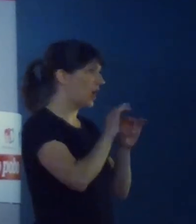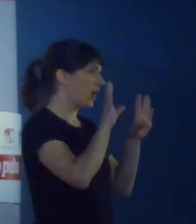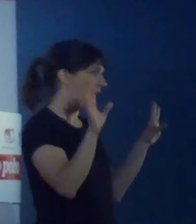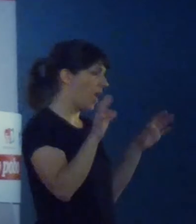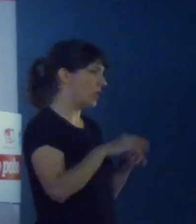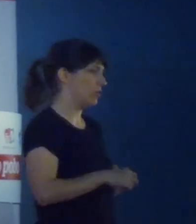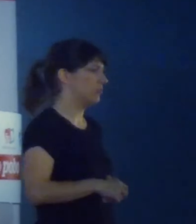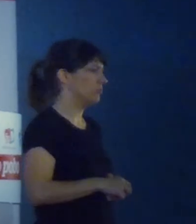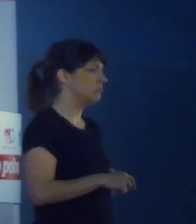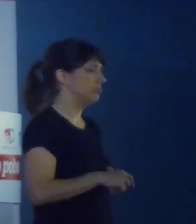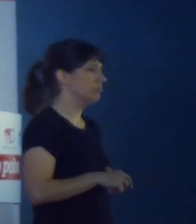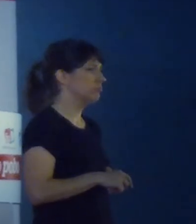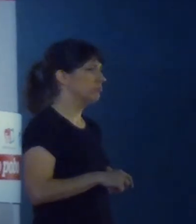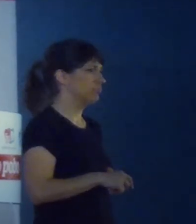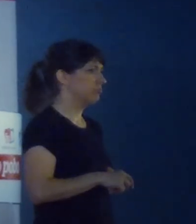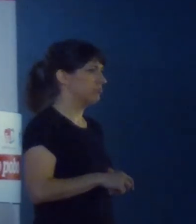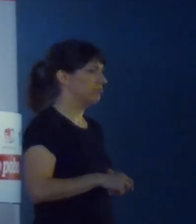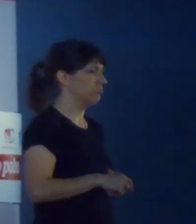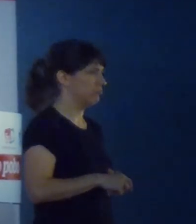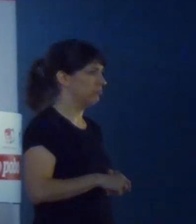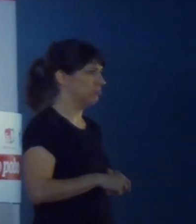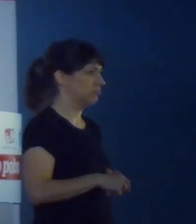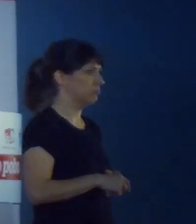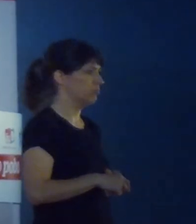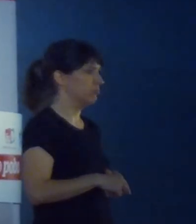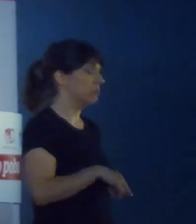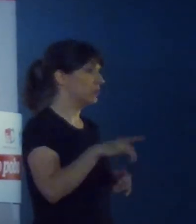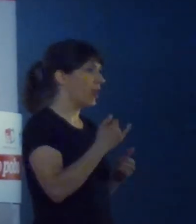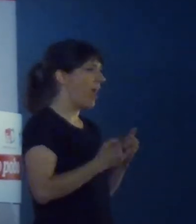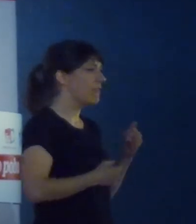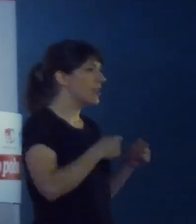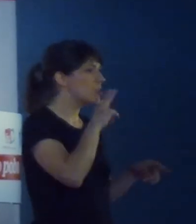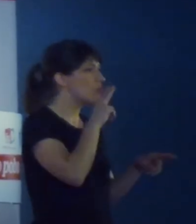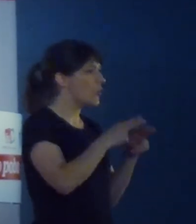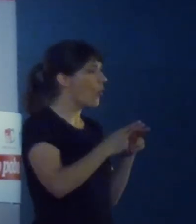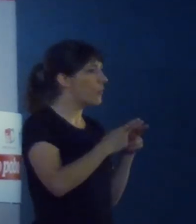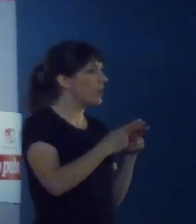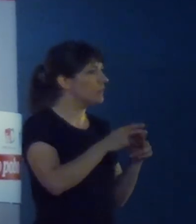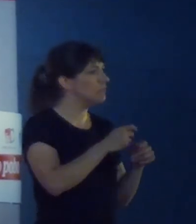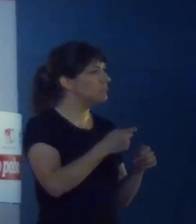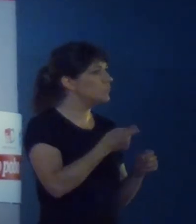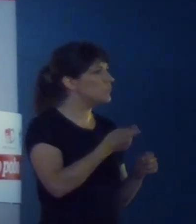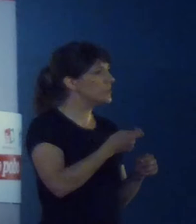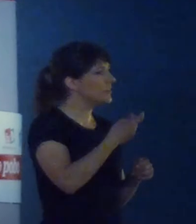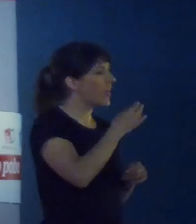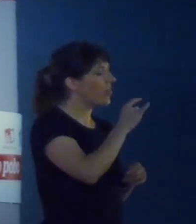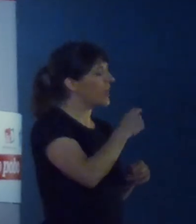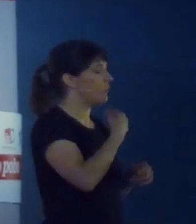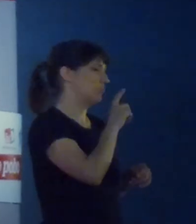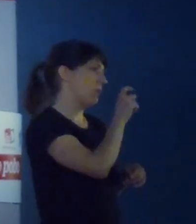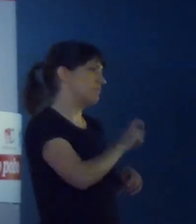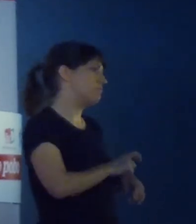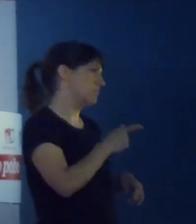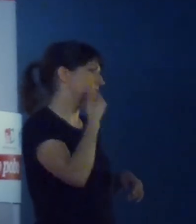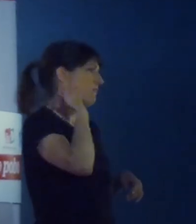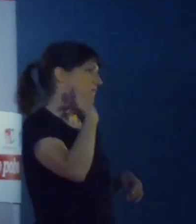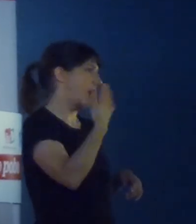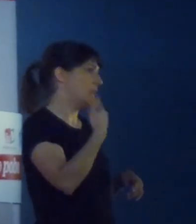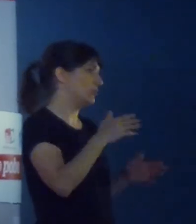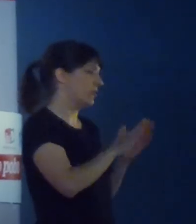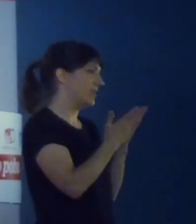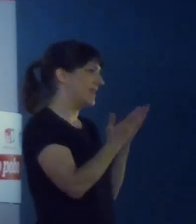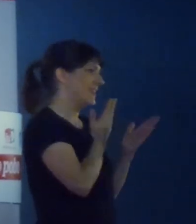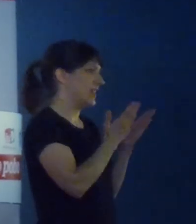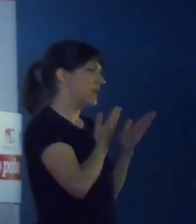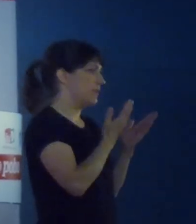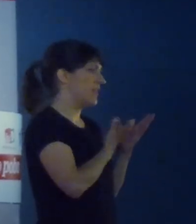podría decir legítimamente en galego, que deron lugar ao nome que lles puxo Daniel Guérin, no seu famoso libro La